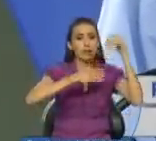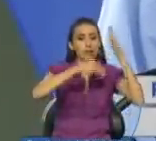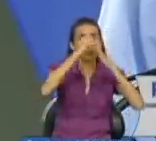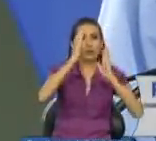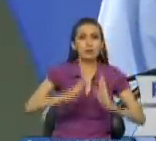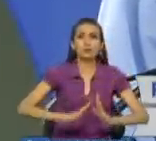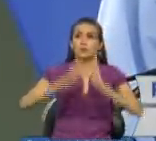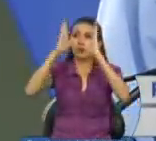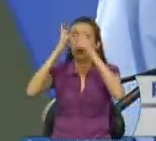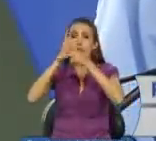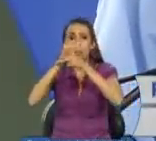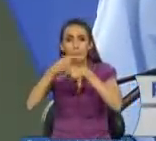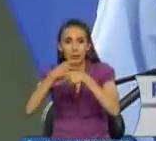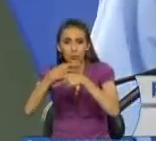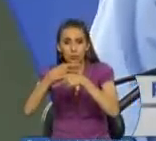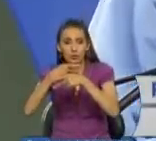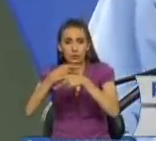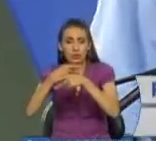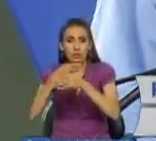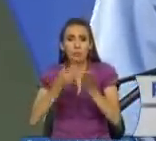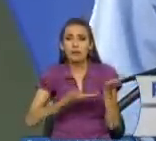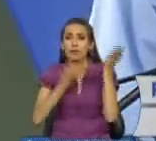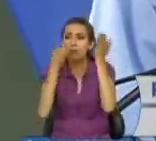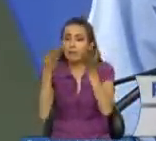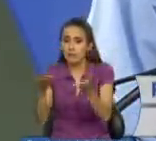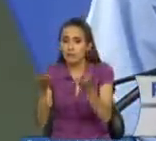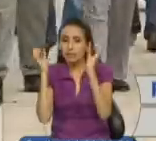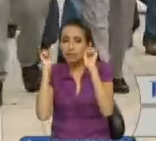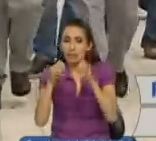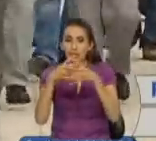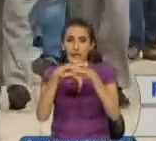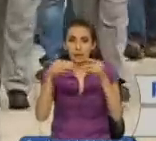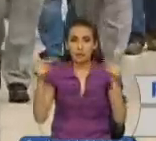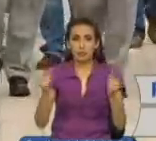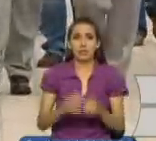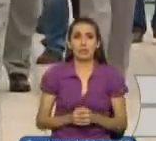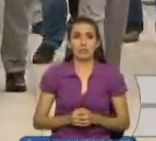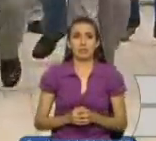infraestructura productiva que de cuentas de esa